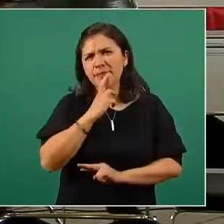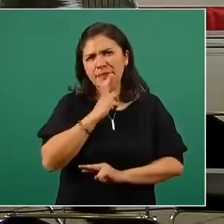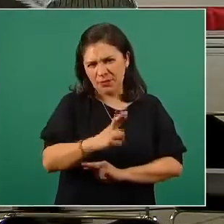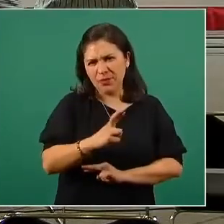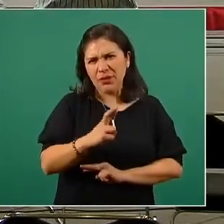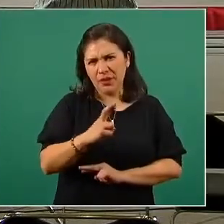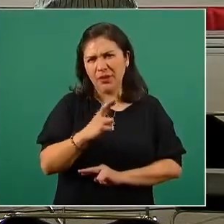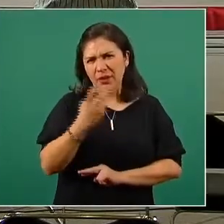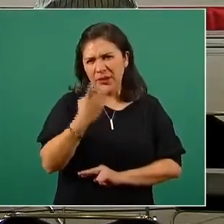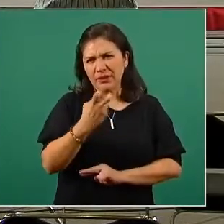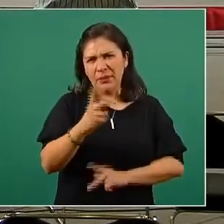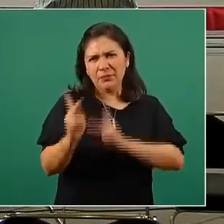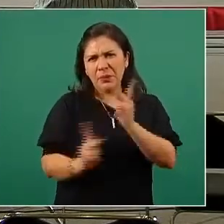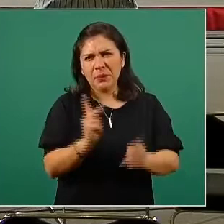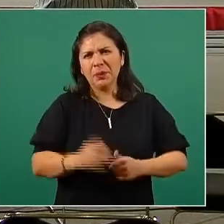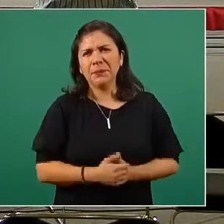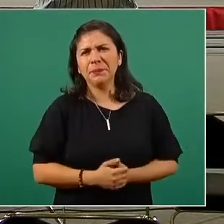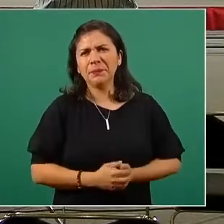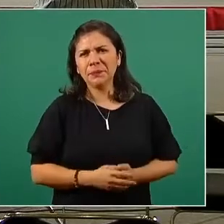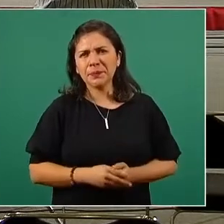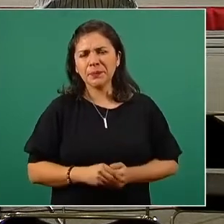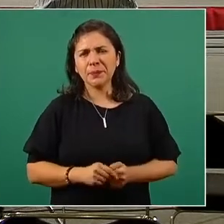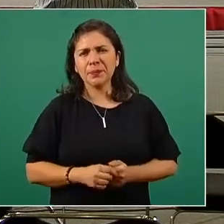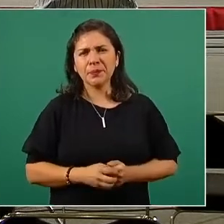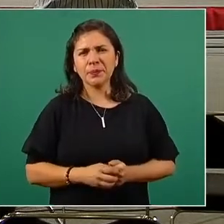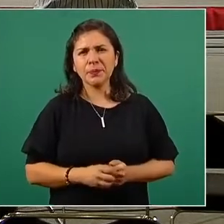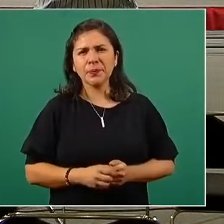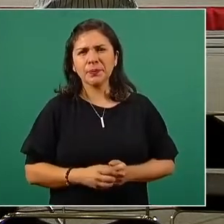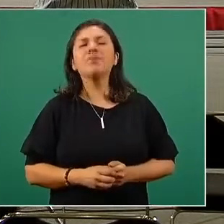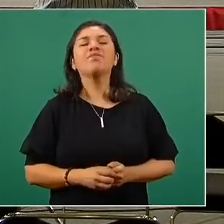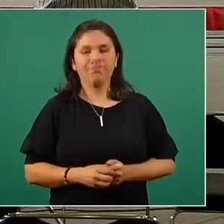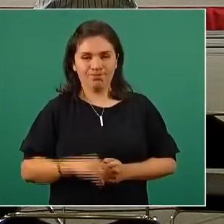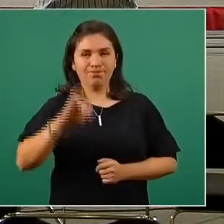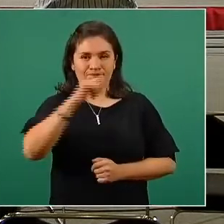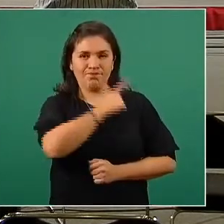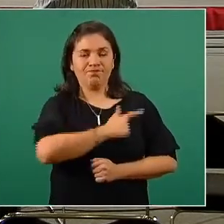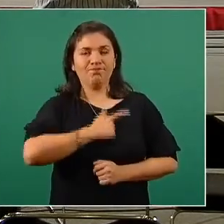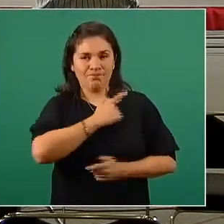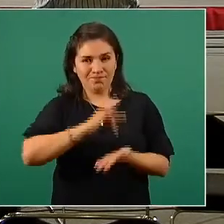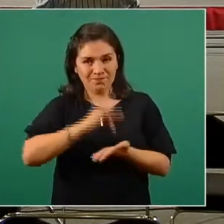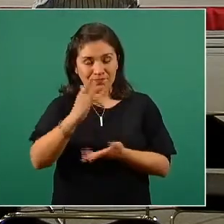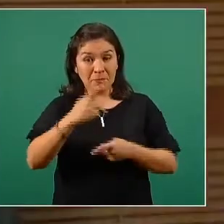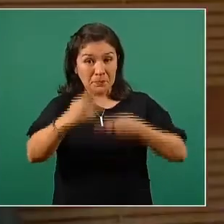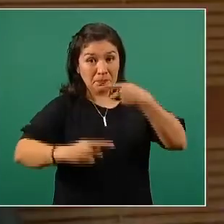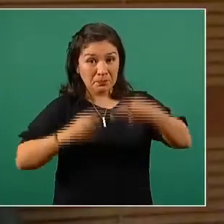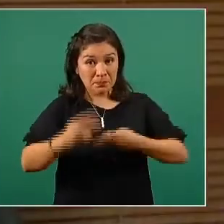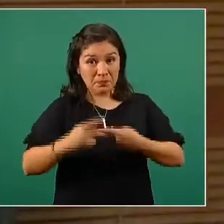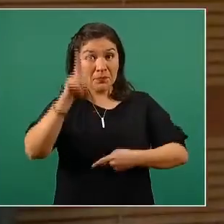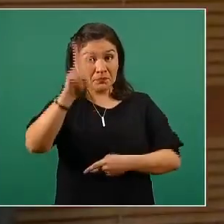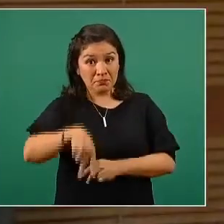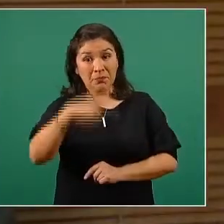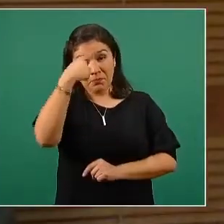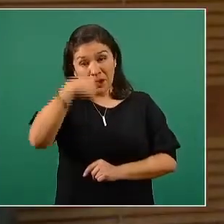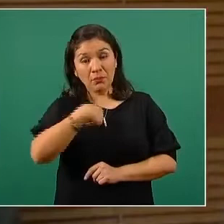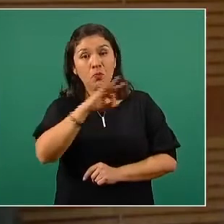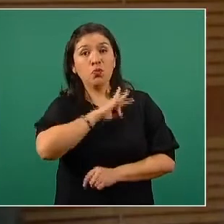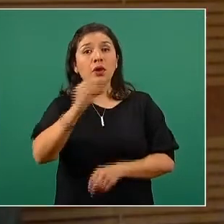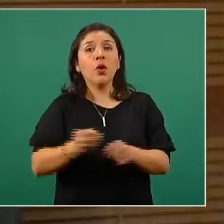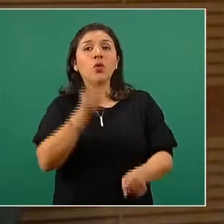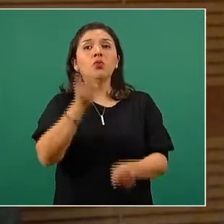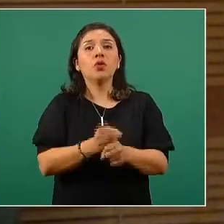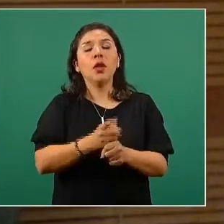a responder esta en particular? Sí, claro que sí. Muchas gracias por la pregunta, porque nos da la oportunidad